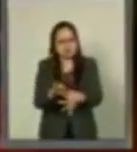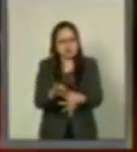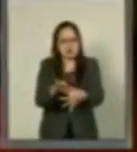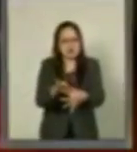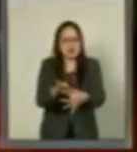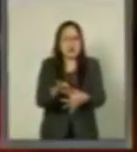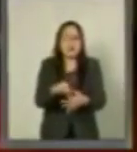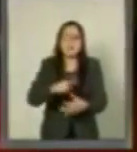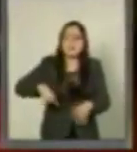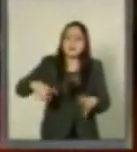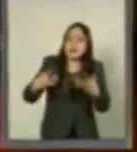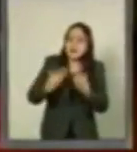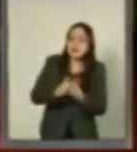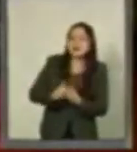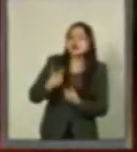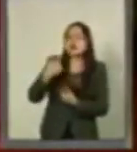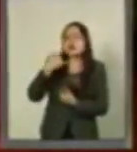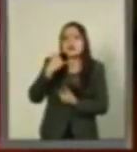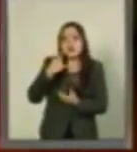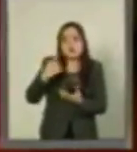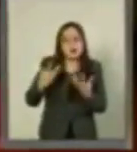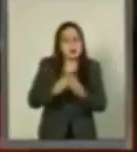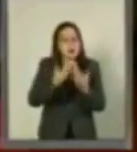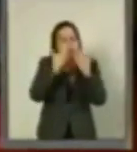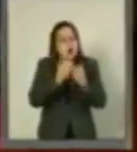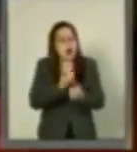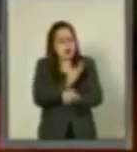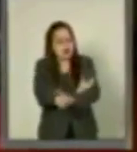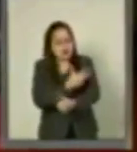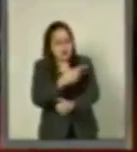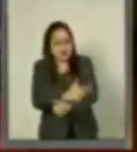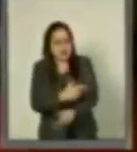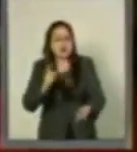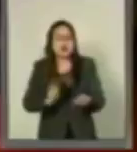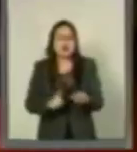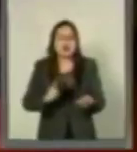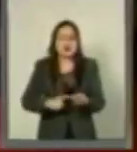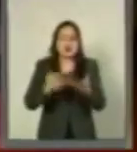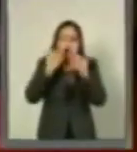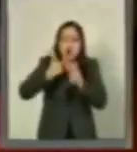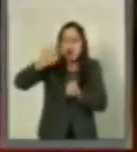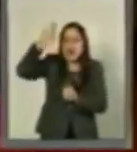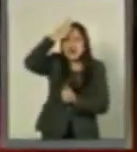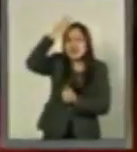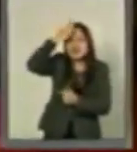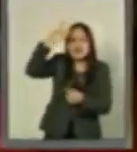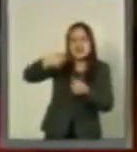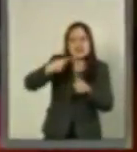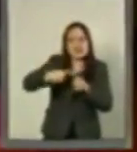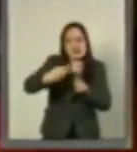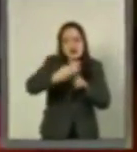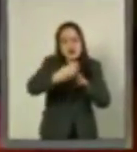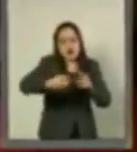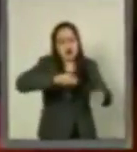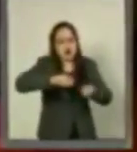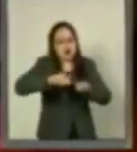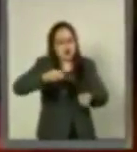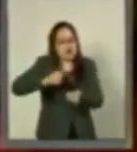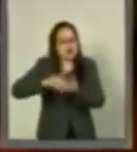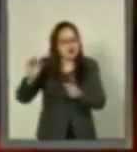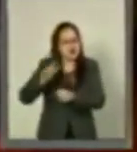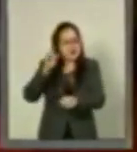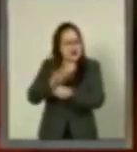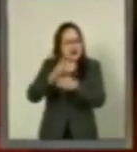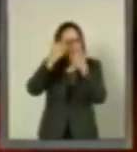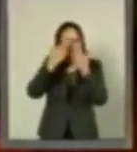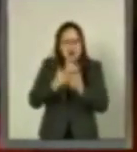Dispersión de esfuerzos, falta de coordinación, sin liderazgo desde el ámbito federal, que entonces